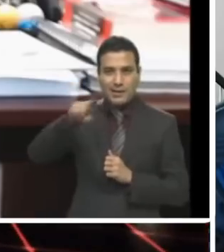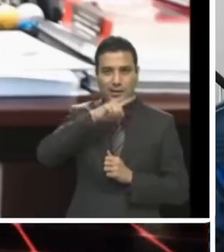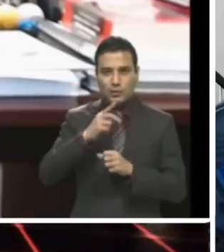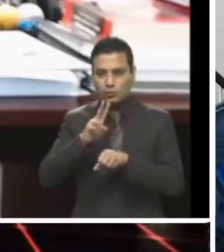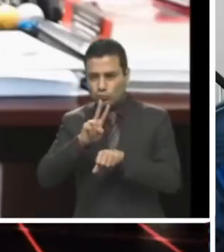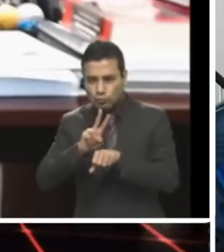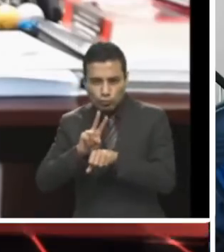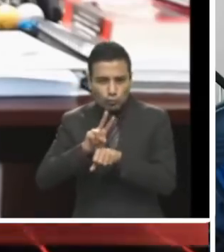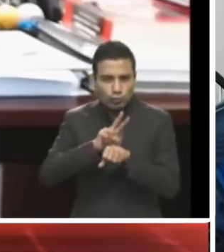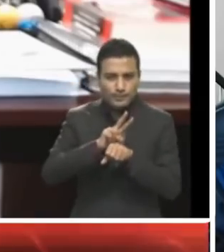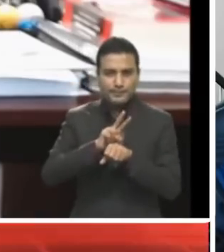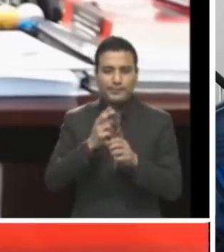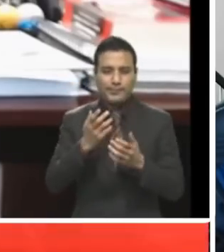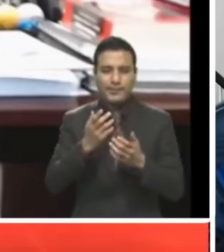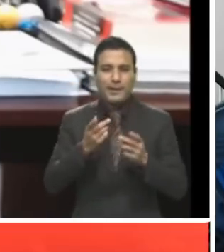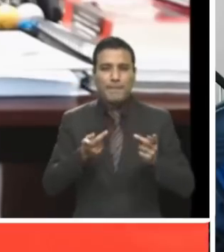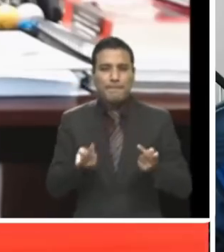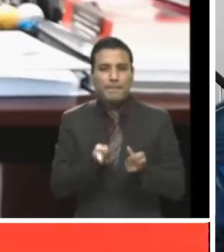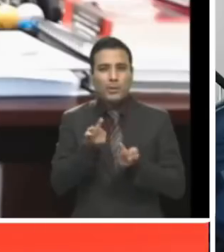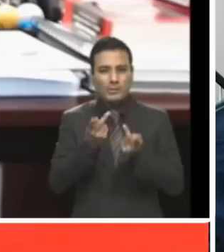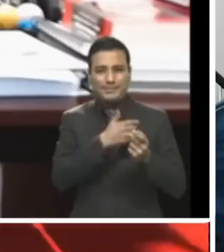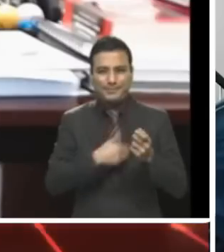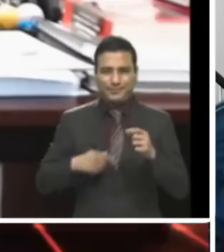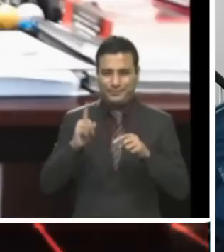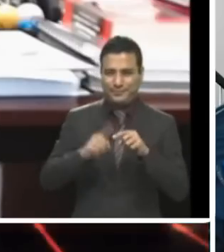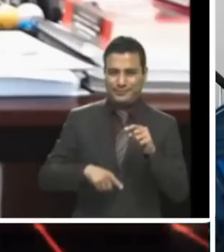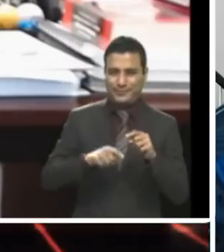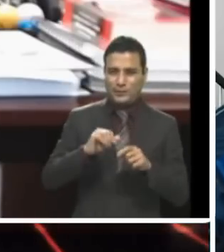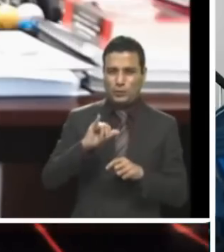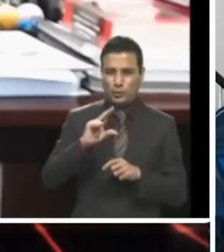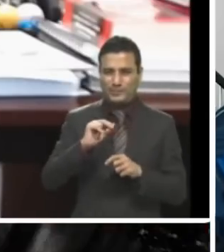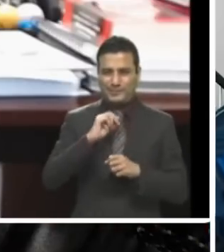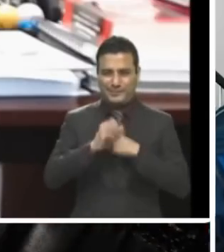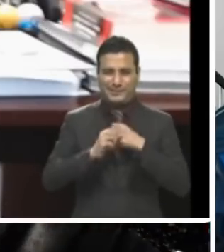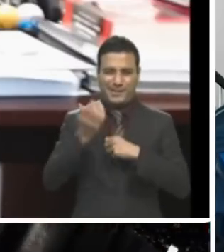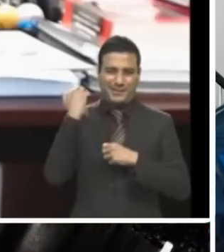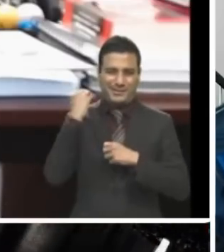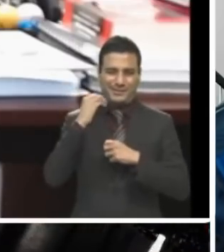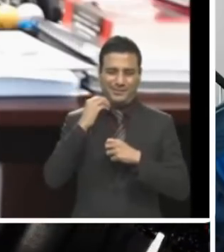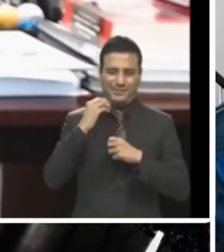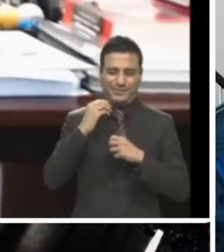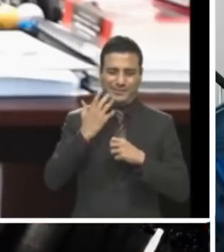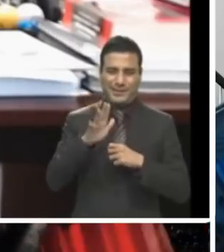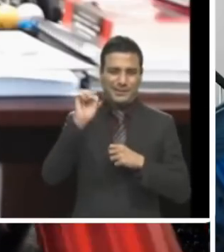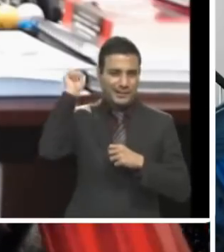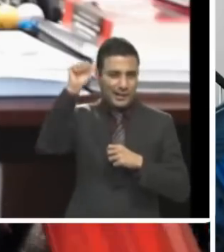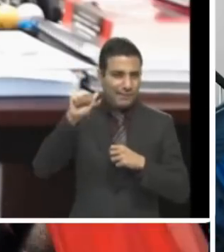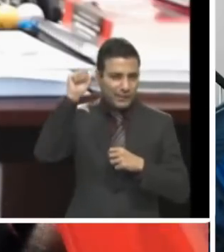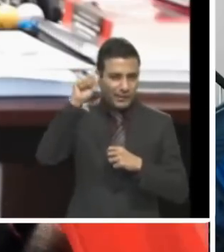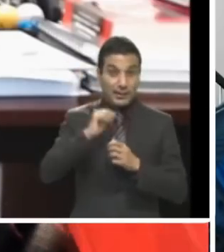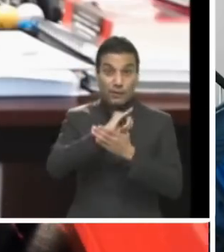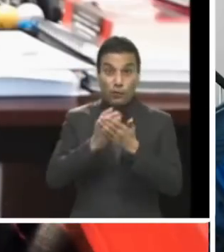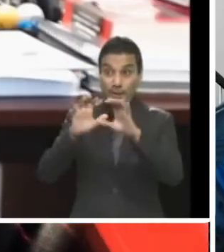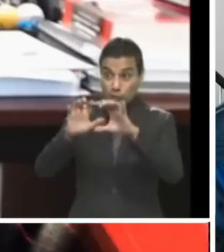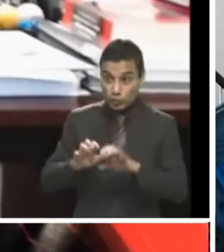de revocación de mandato del 10 de abril pasado pueden ser conocidas y estudiadas analizadas los informes que las